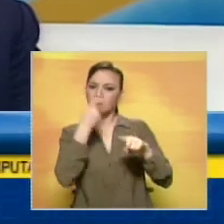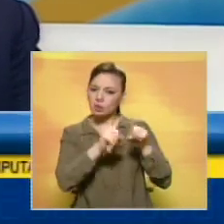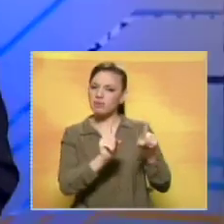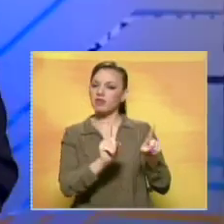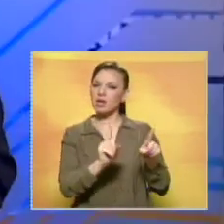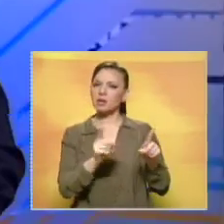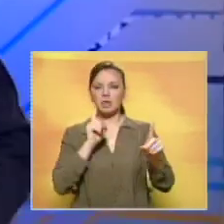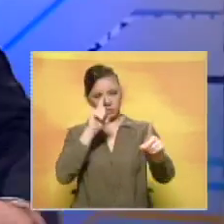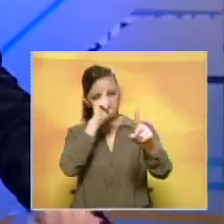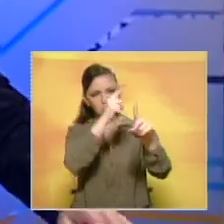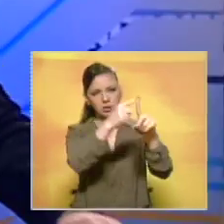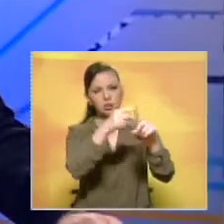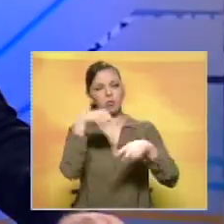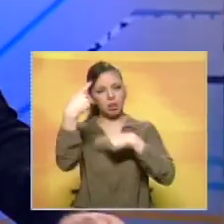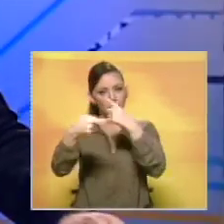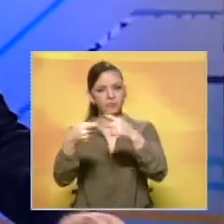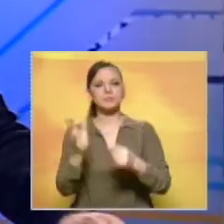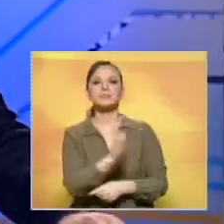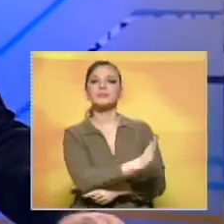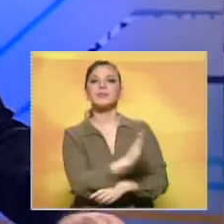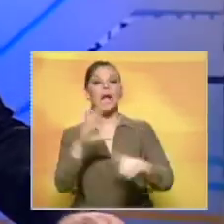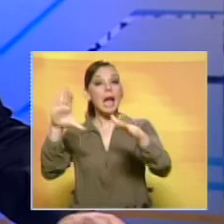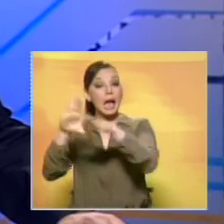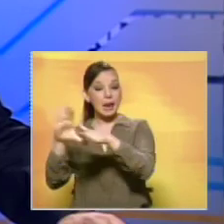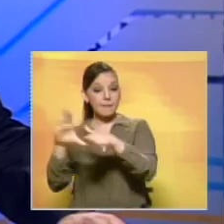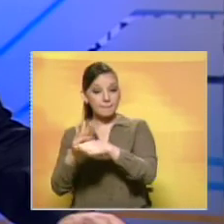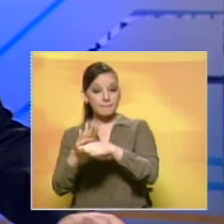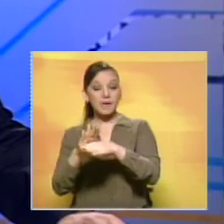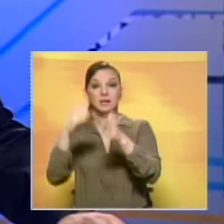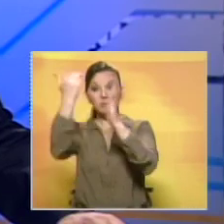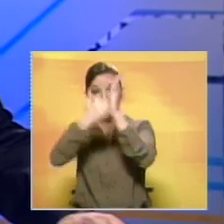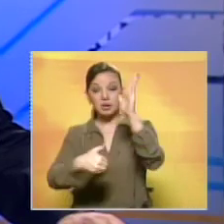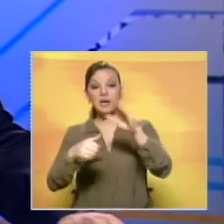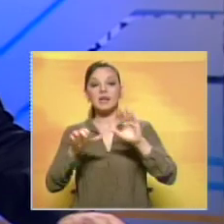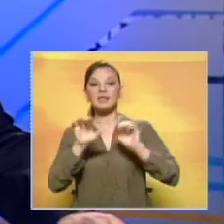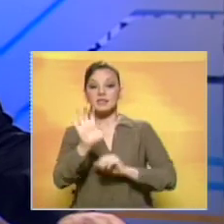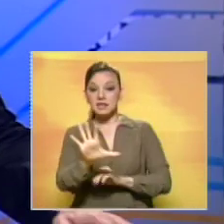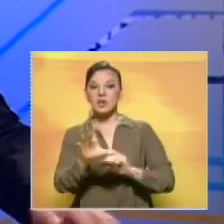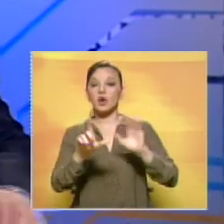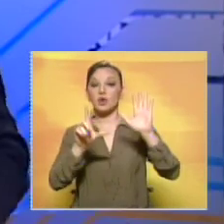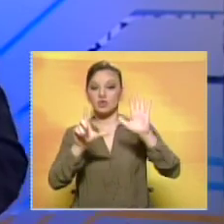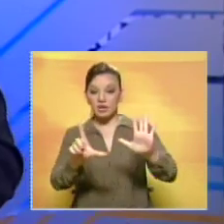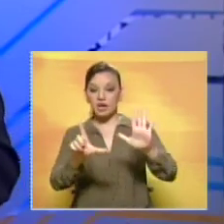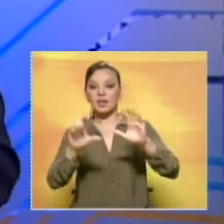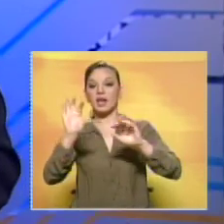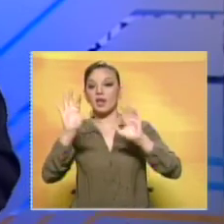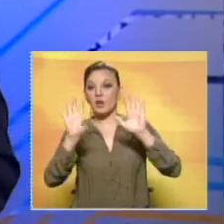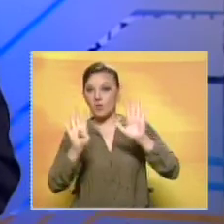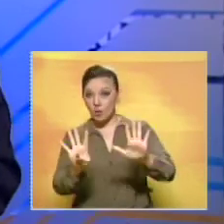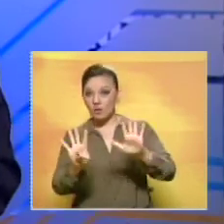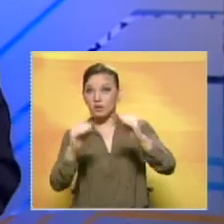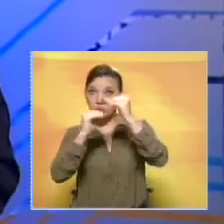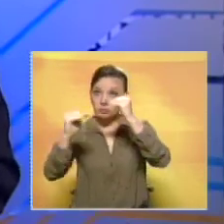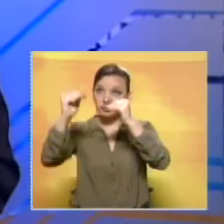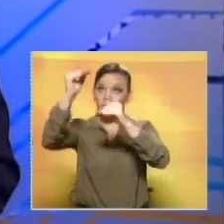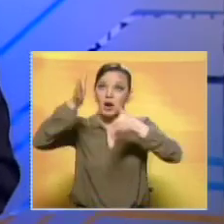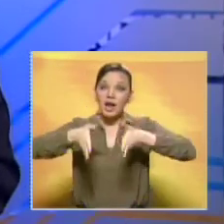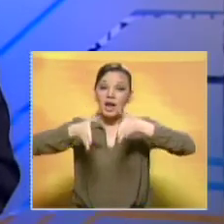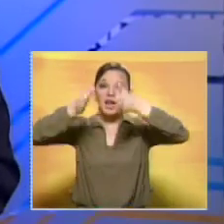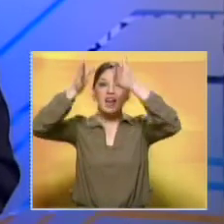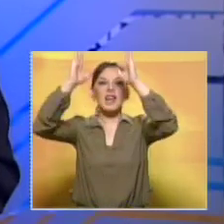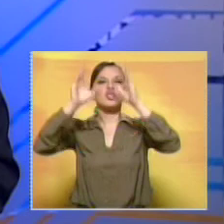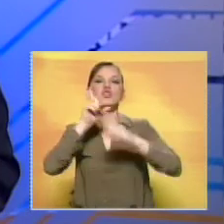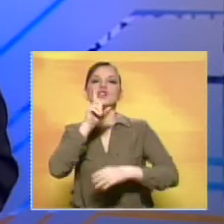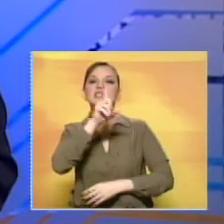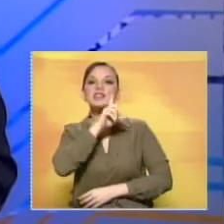delante. Este martes serán desocupados los pisos 7, 9 y 28 de la denominada Torre de David, ubicada en La Candelaria. Así